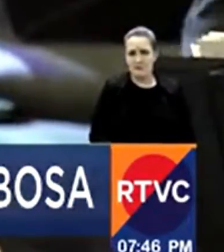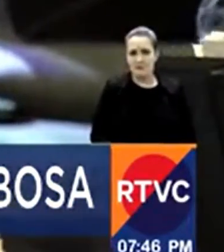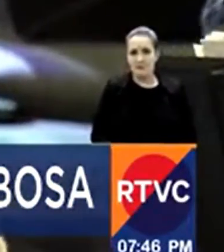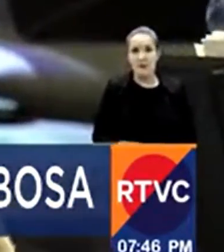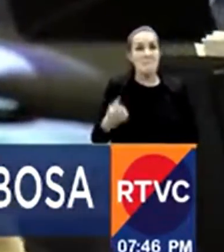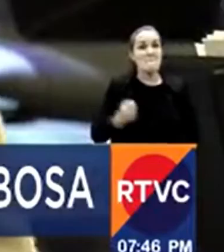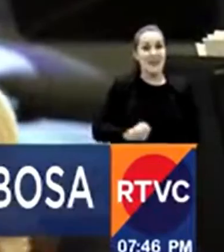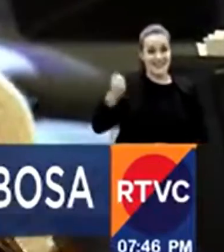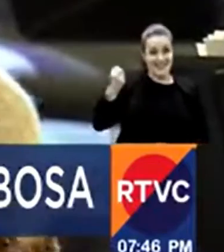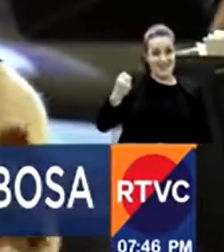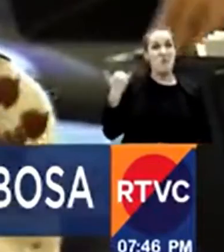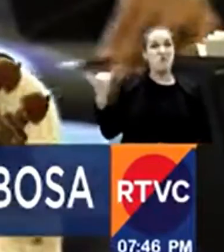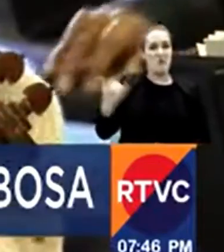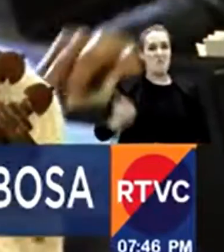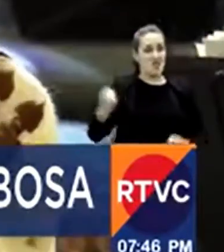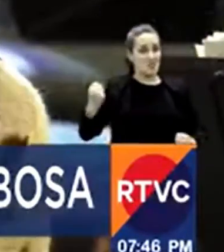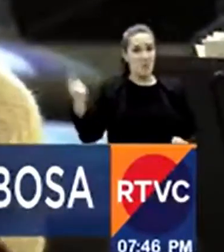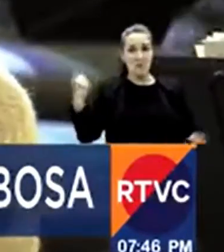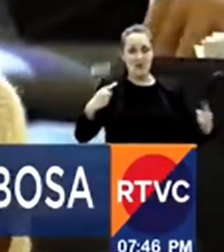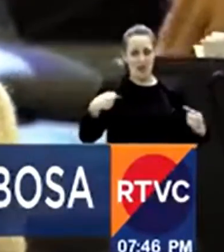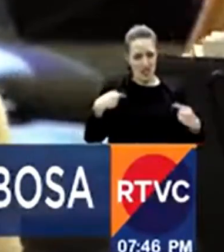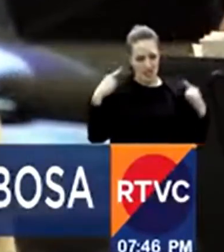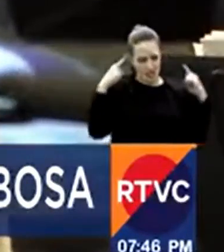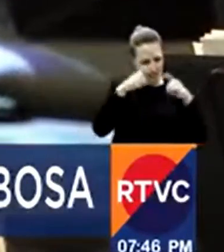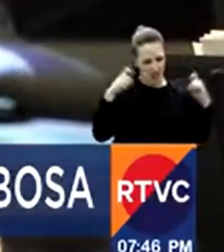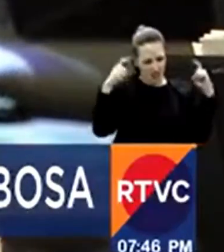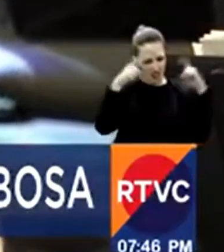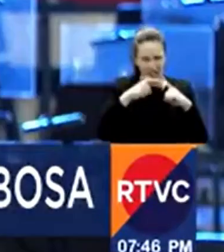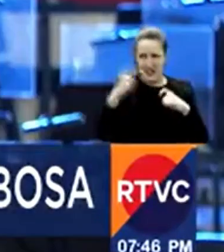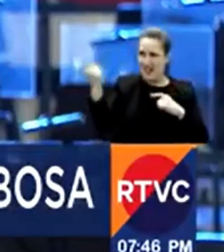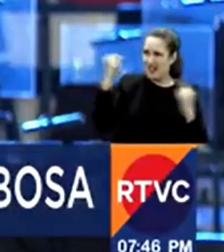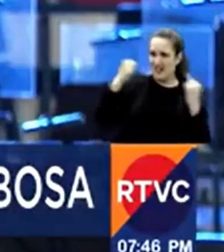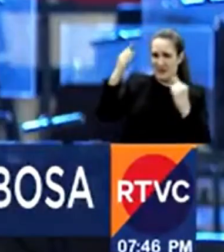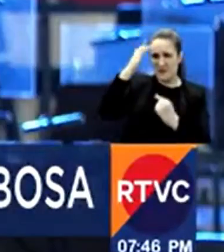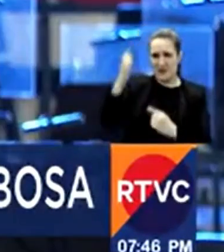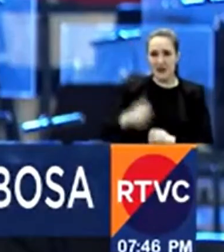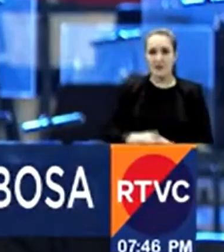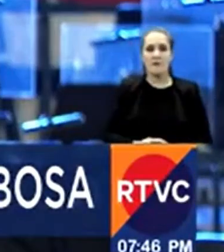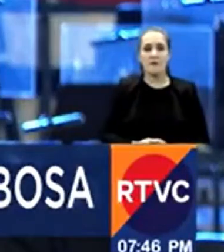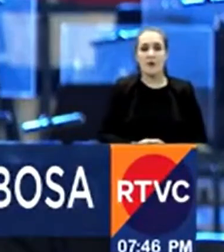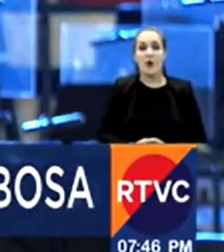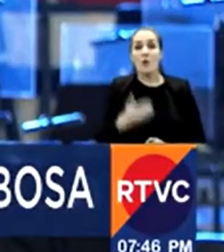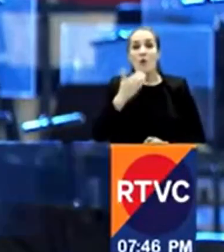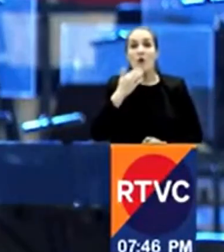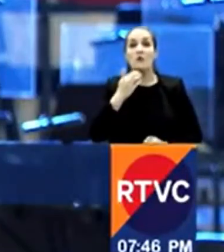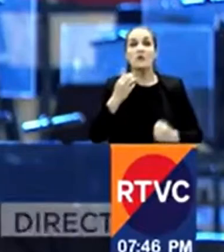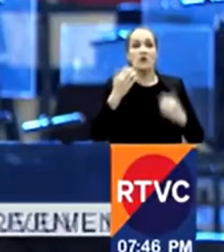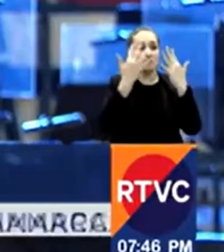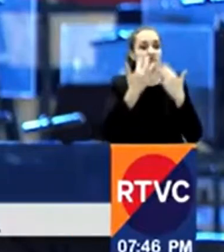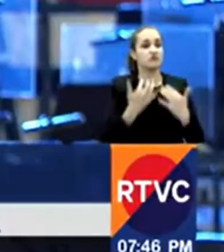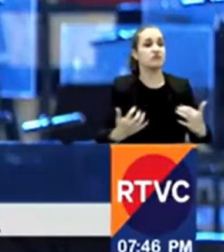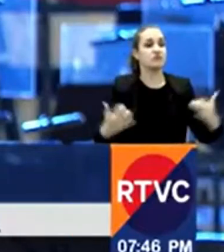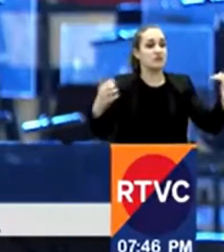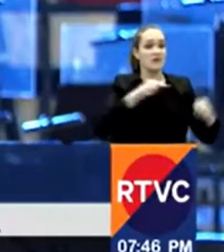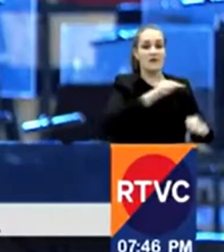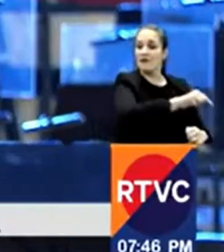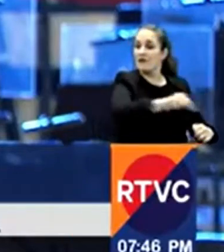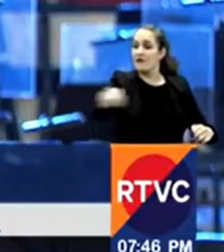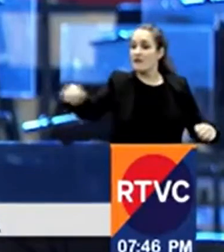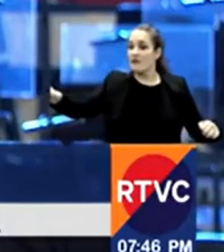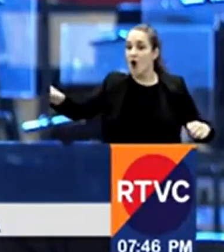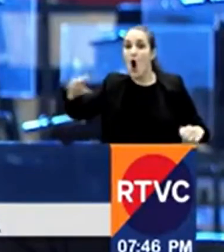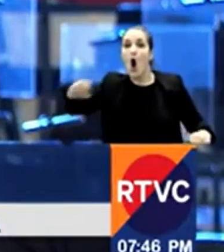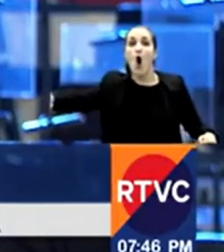machismo dentro de la música la lleva a cuestionarse ese imaginario de autoridad. Cuando uno se para y encuentra a estos, digamos, músicos que son